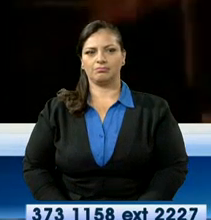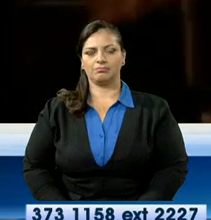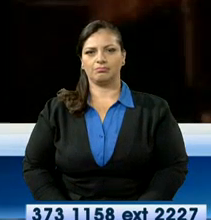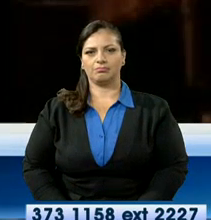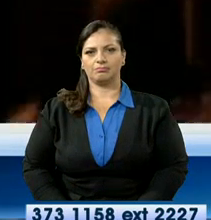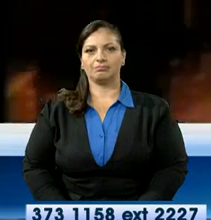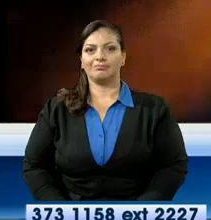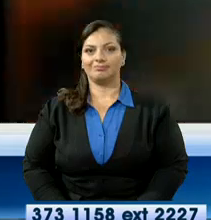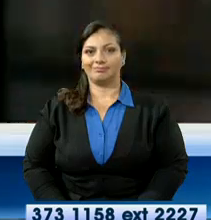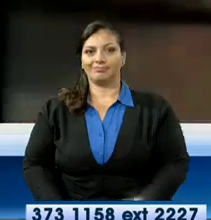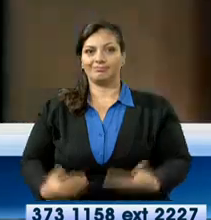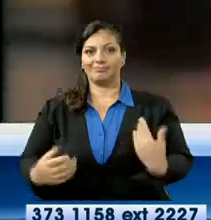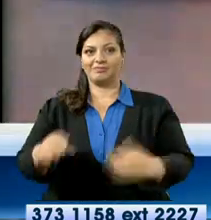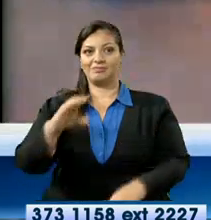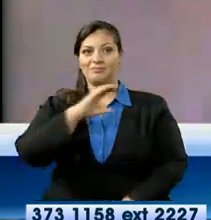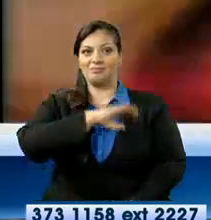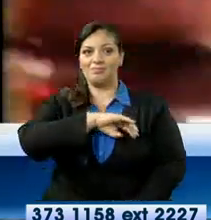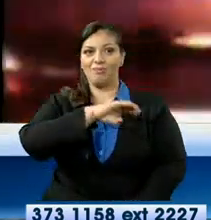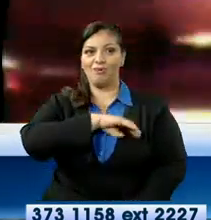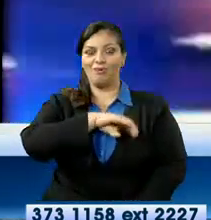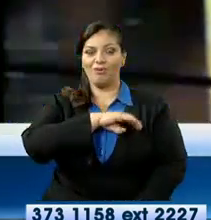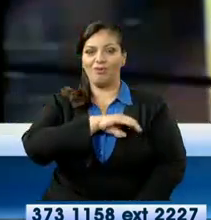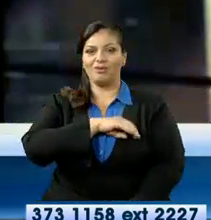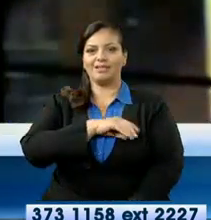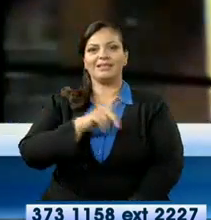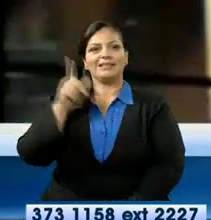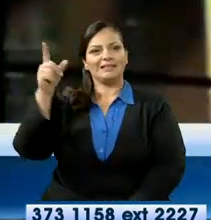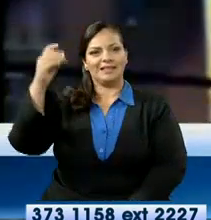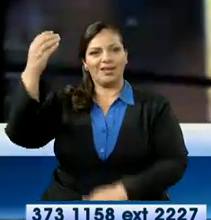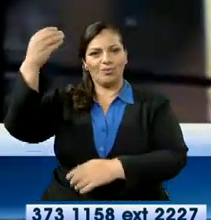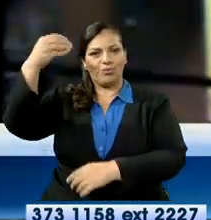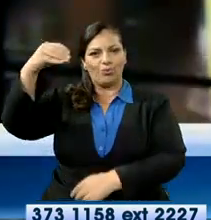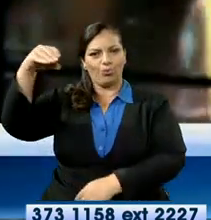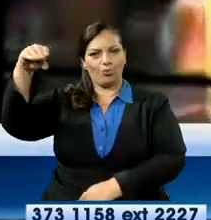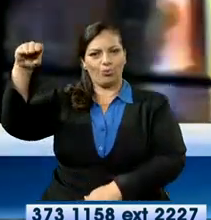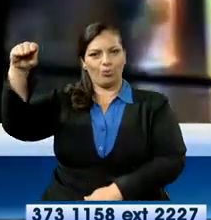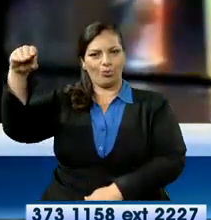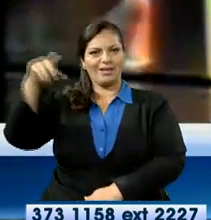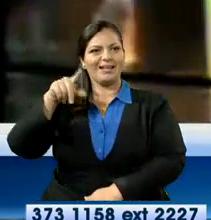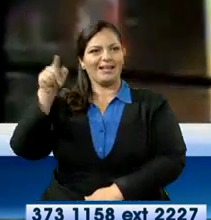Pero la policía llega al lugar tras el llamado de la agencia de seguridad.